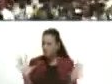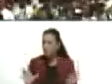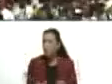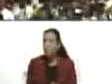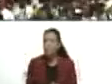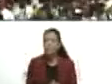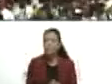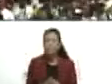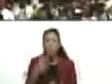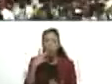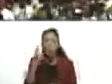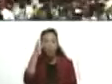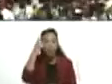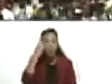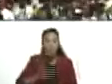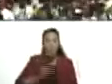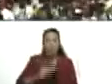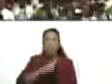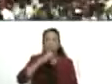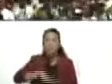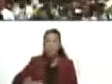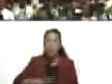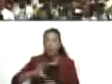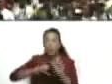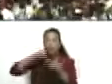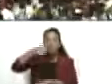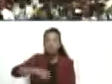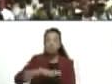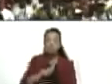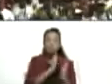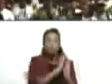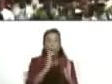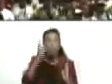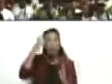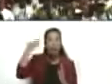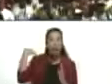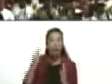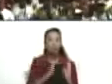que todas estas fechas son muy,